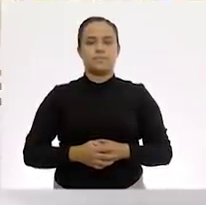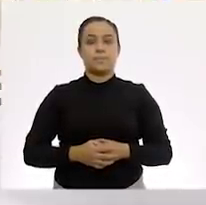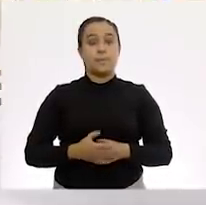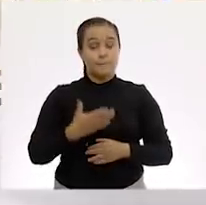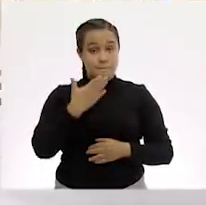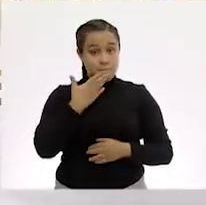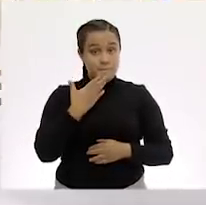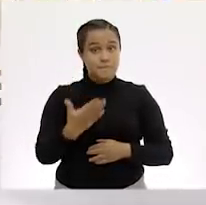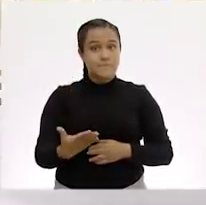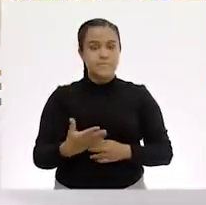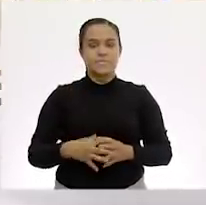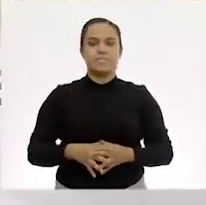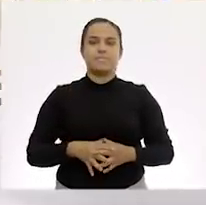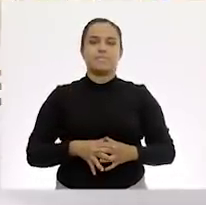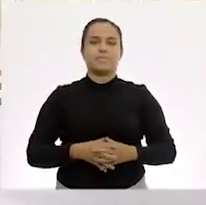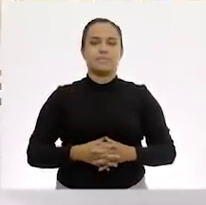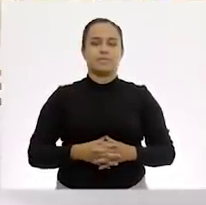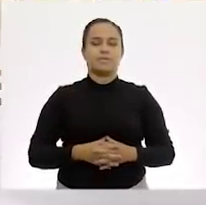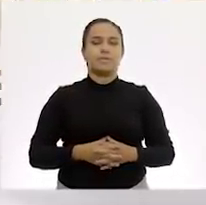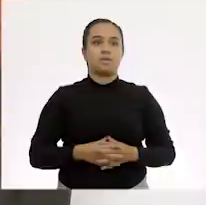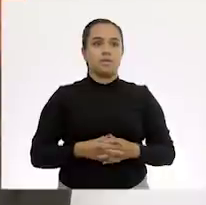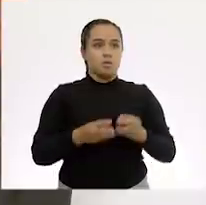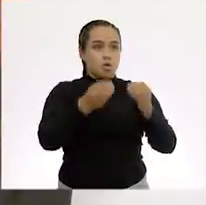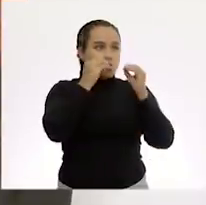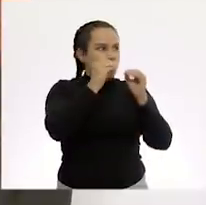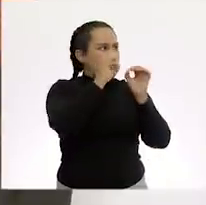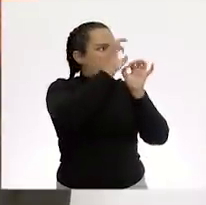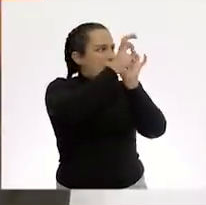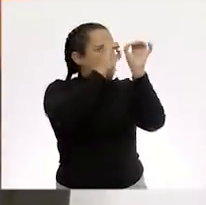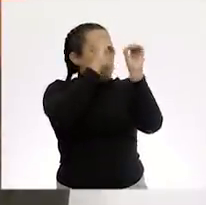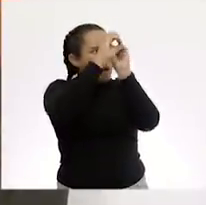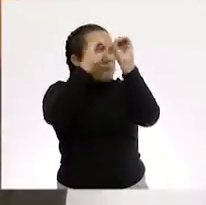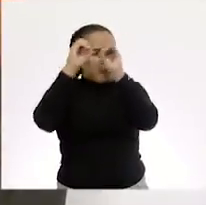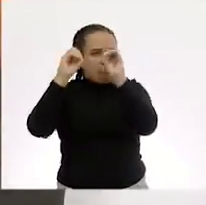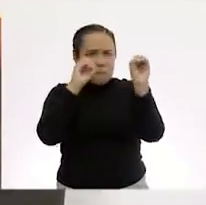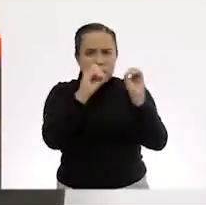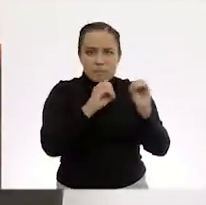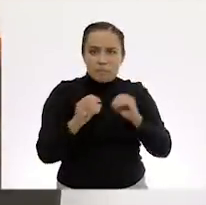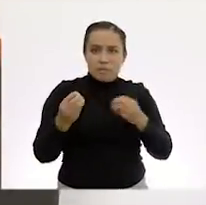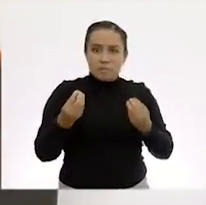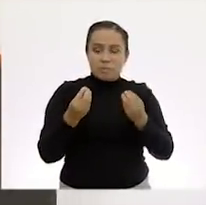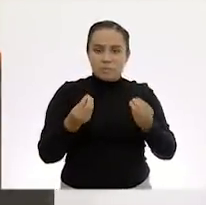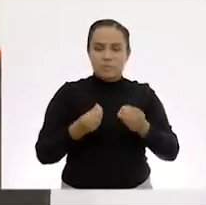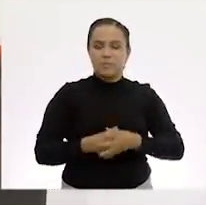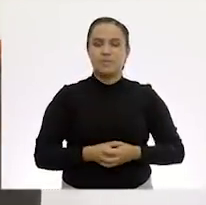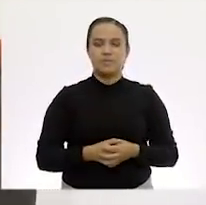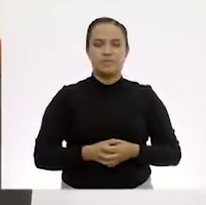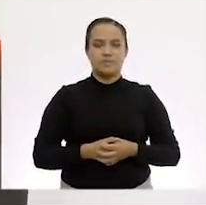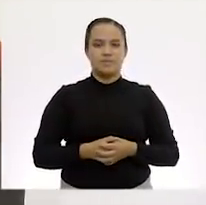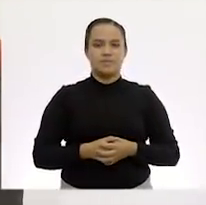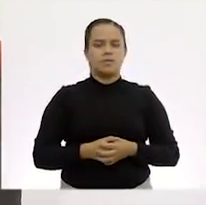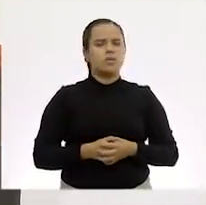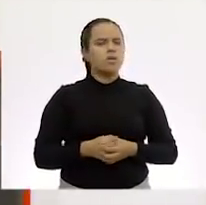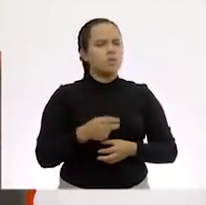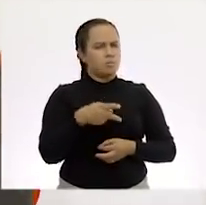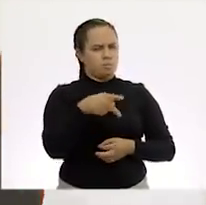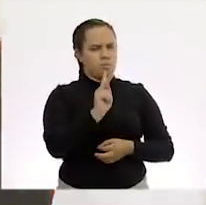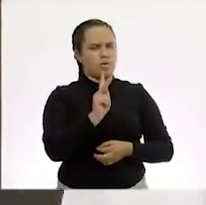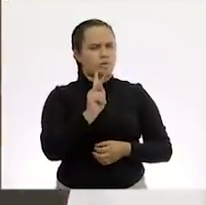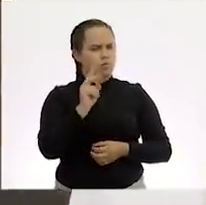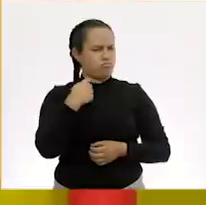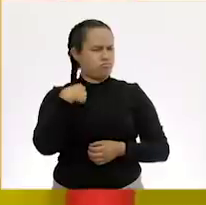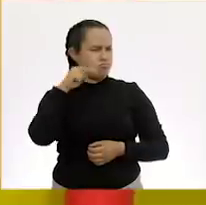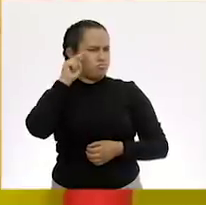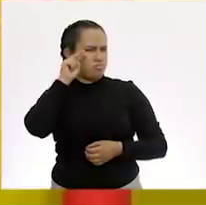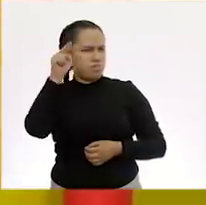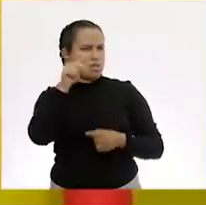Muy bien. Hoy ya son muchas pelotitas. Ya son. Pero entonces yo estoy viendo